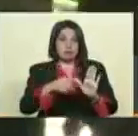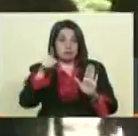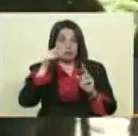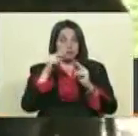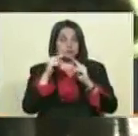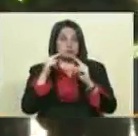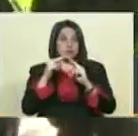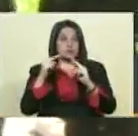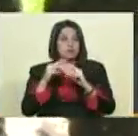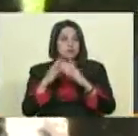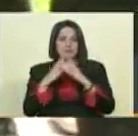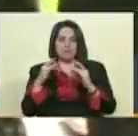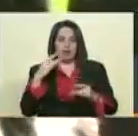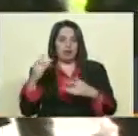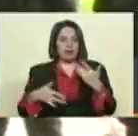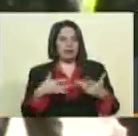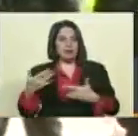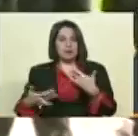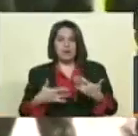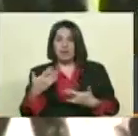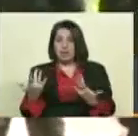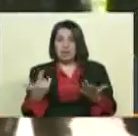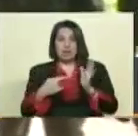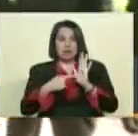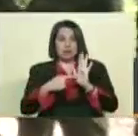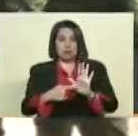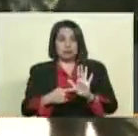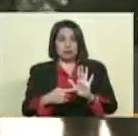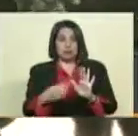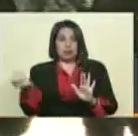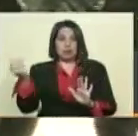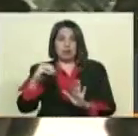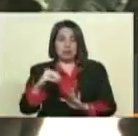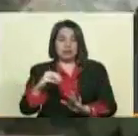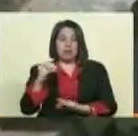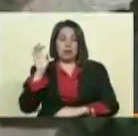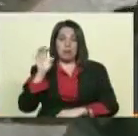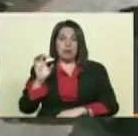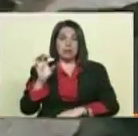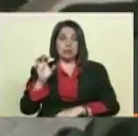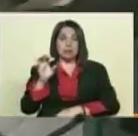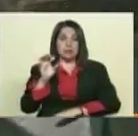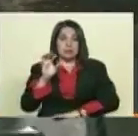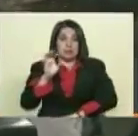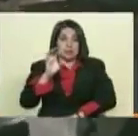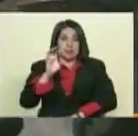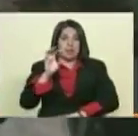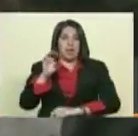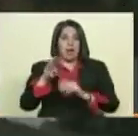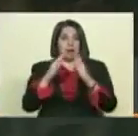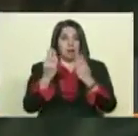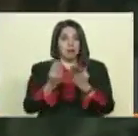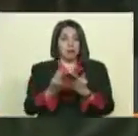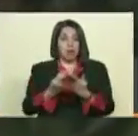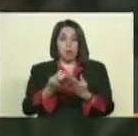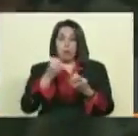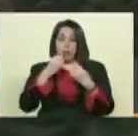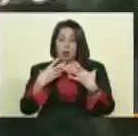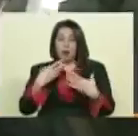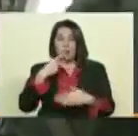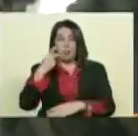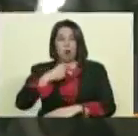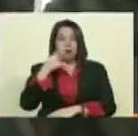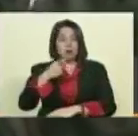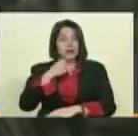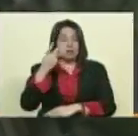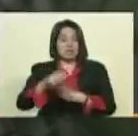mi comandante, están demostrando una vez más a nuestro país, a el mundo, las acertadas políticas antidrogas que